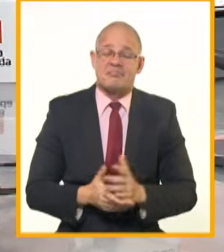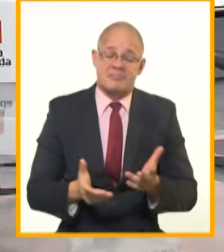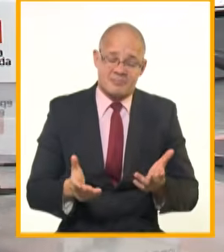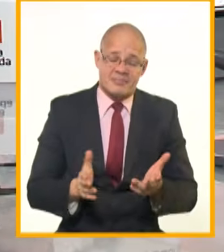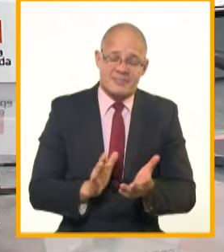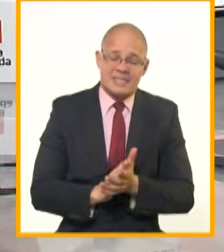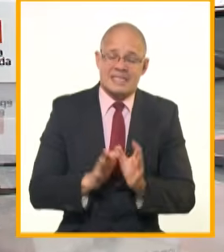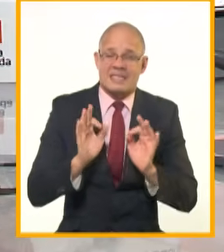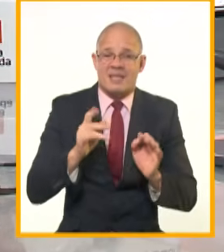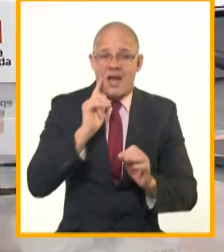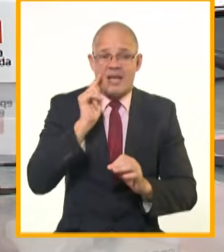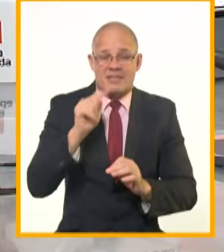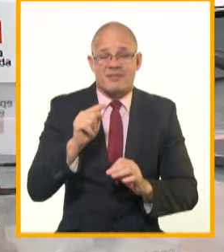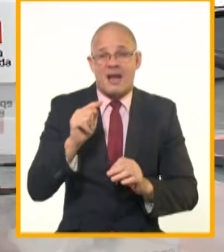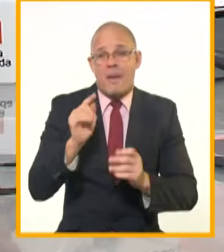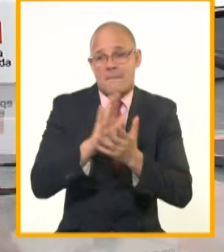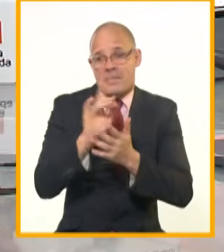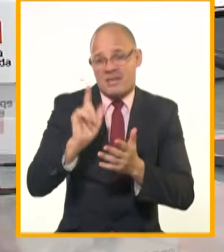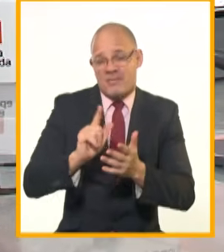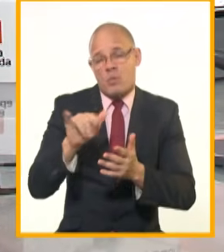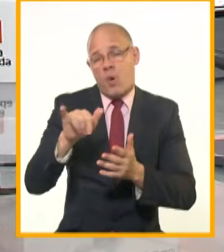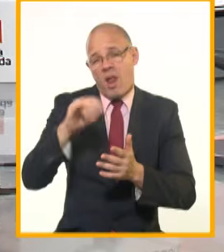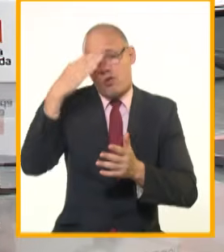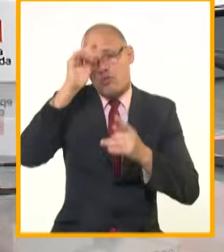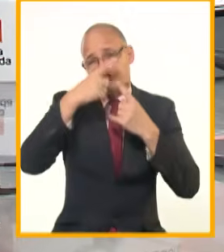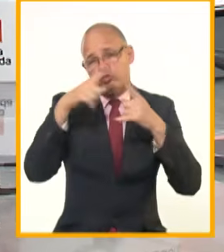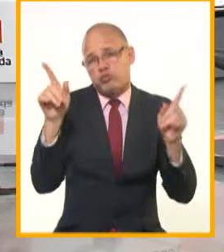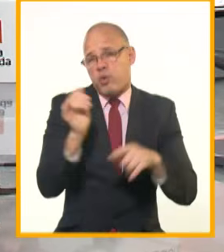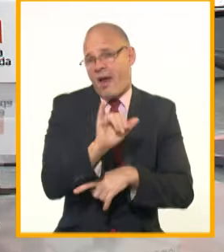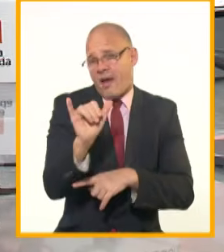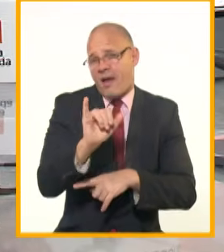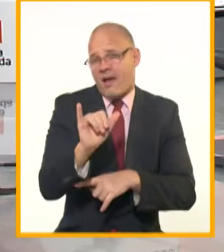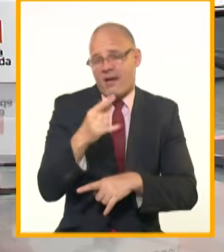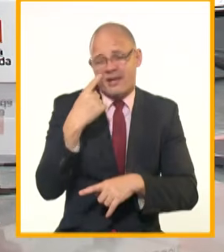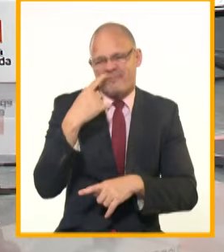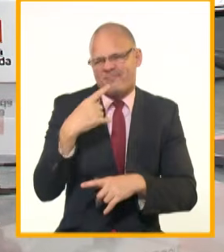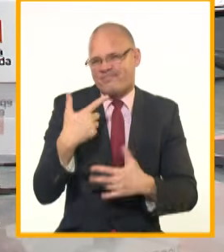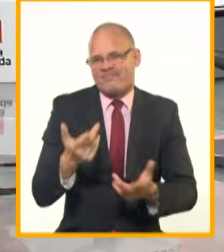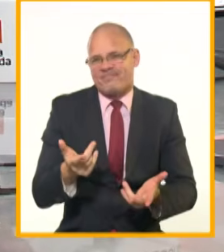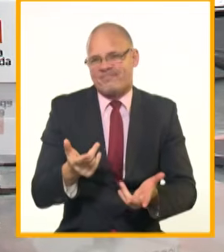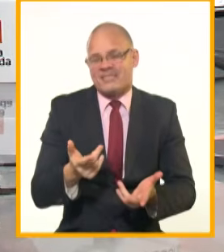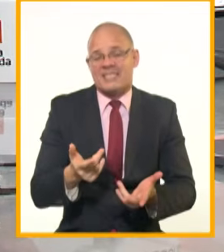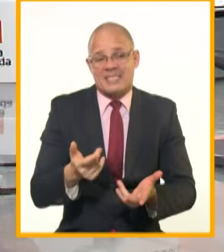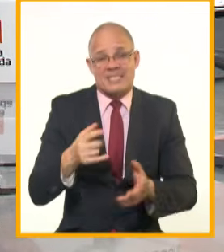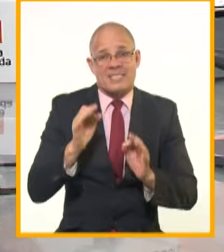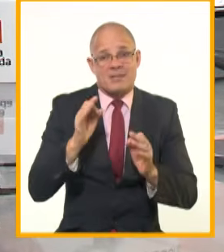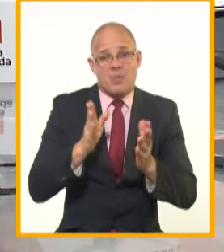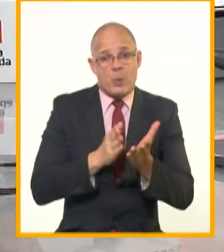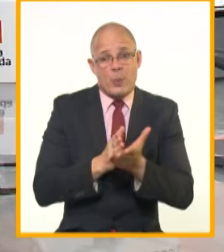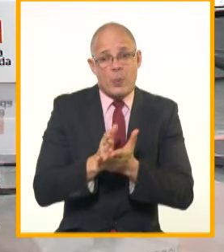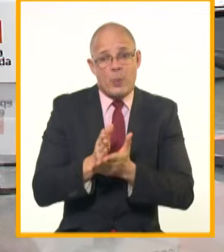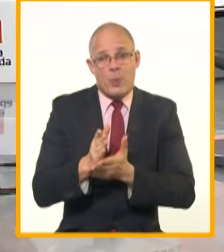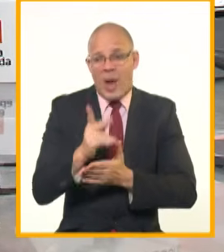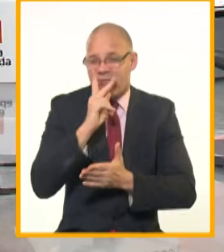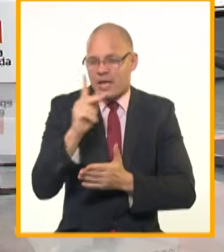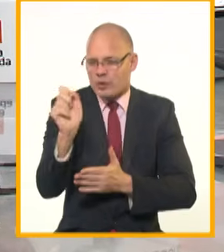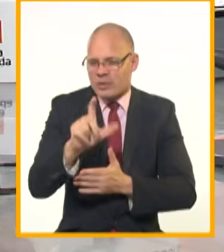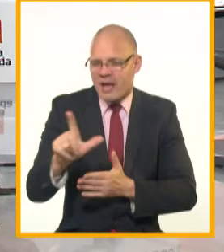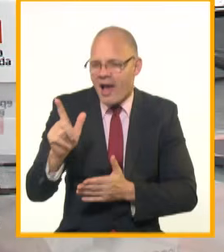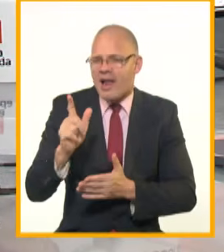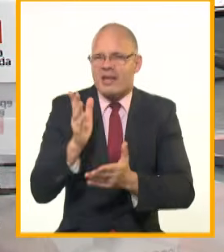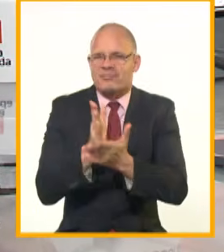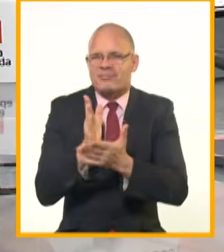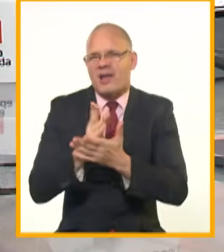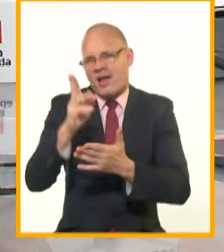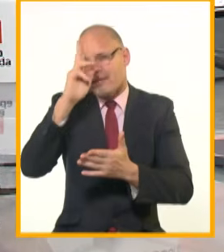más importantes que tiene hoy toda Cuba, ¿no? Y que lo tienen cada uno de los territorios, cómo sostener esa obra social de la revolución, que no